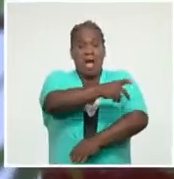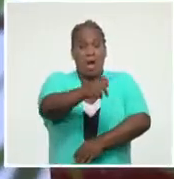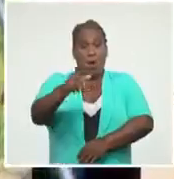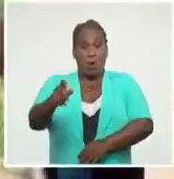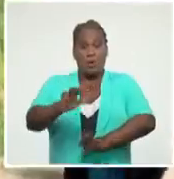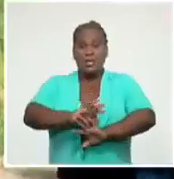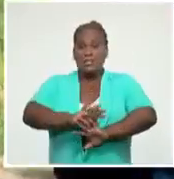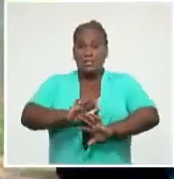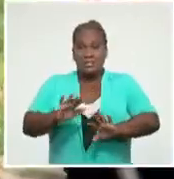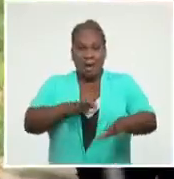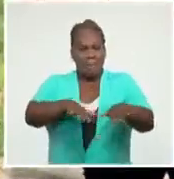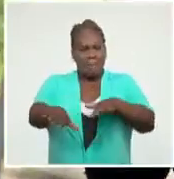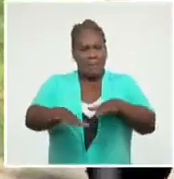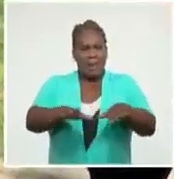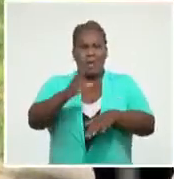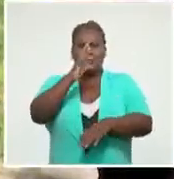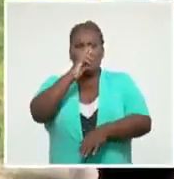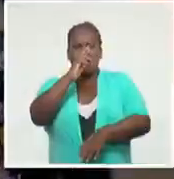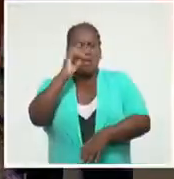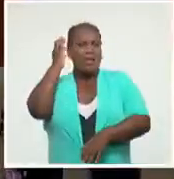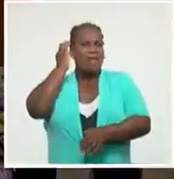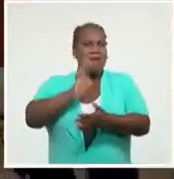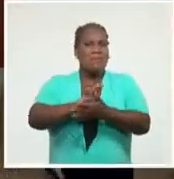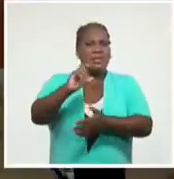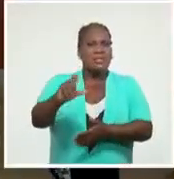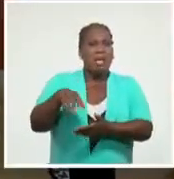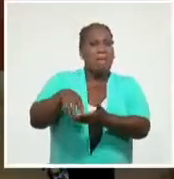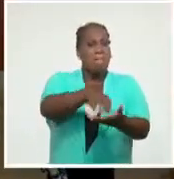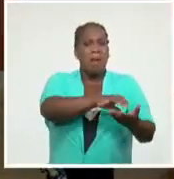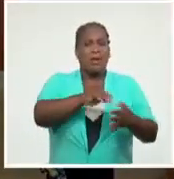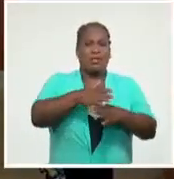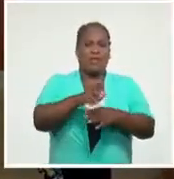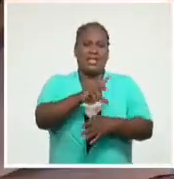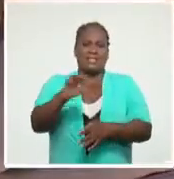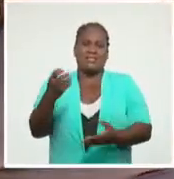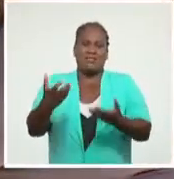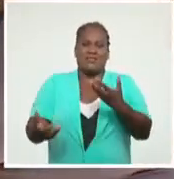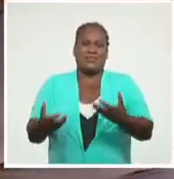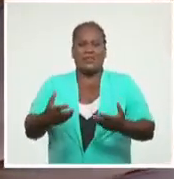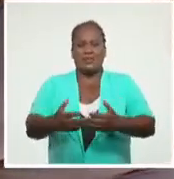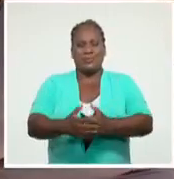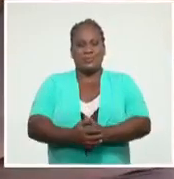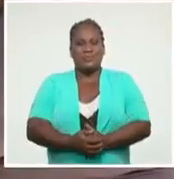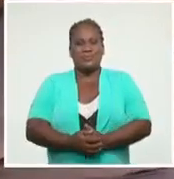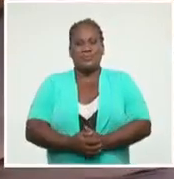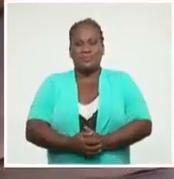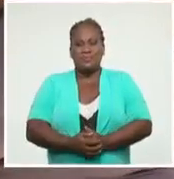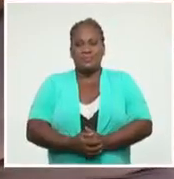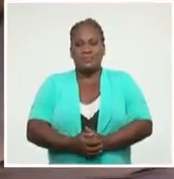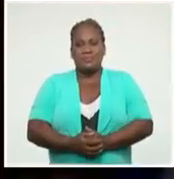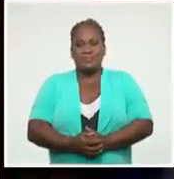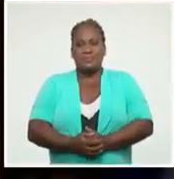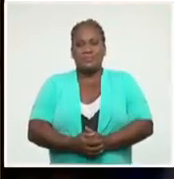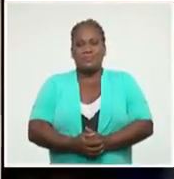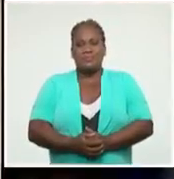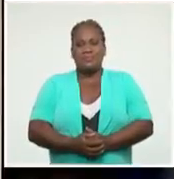las organizaciones de masas en muchos barrios cienfuegueros. Ismary Barcia, Sistema Informativo de la Televisión Cubana.